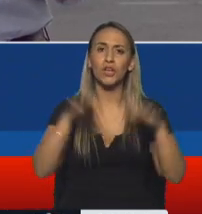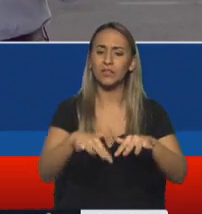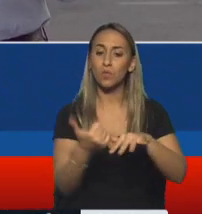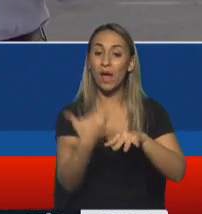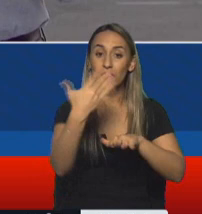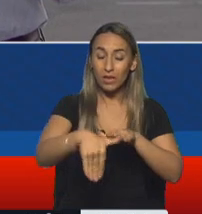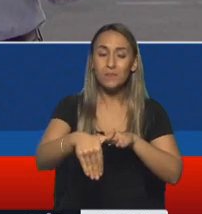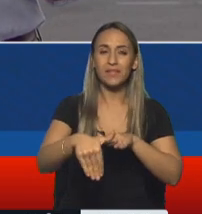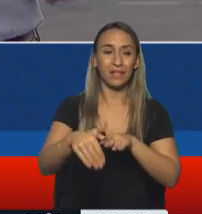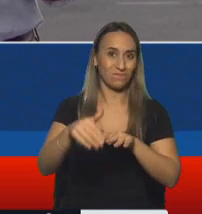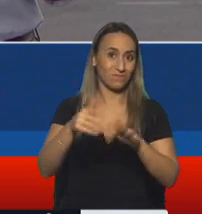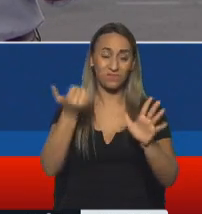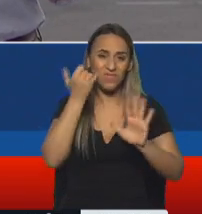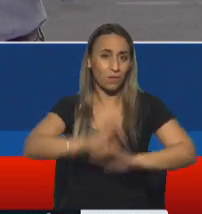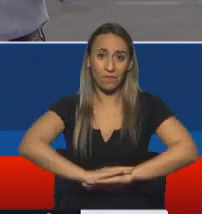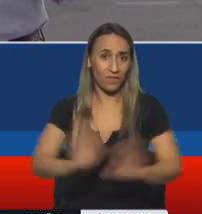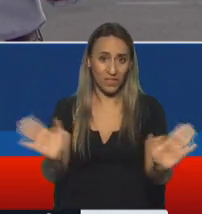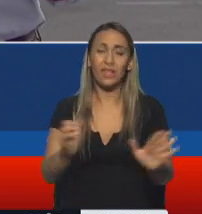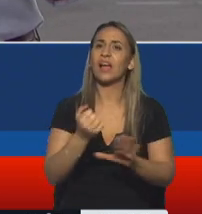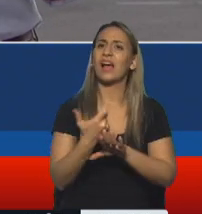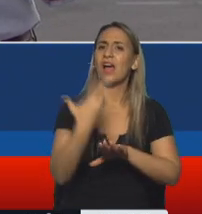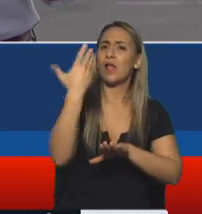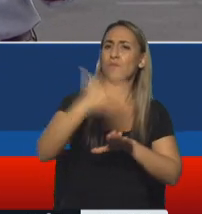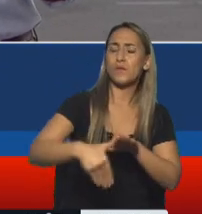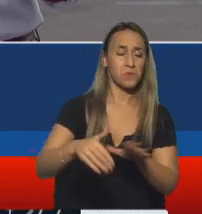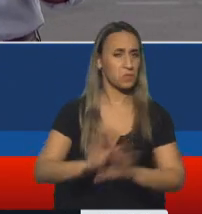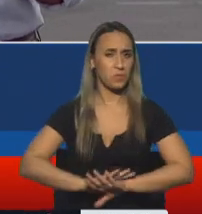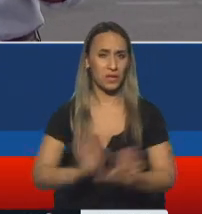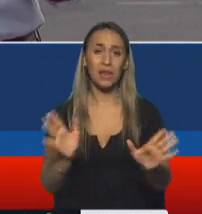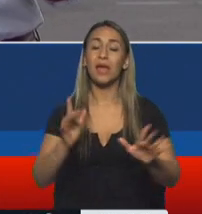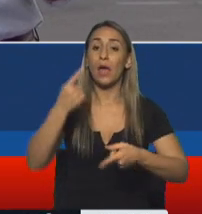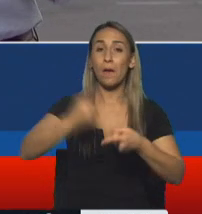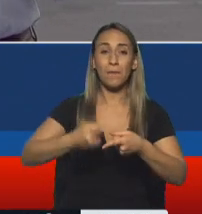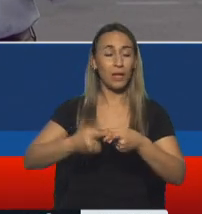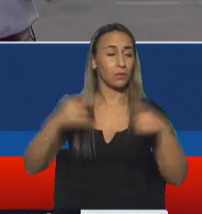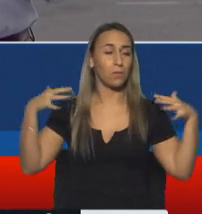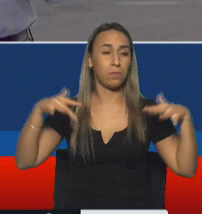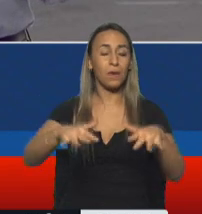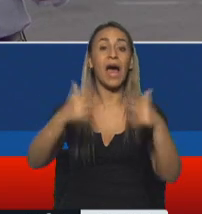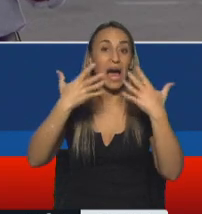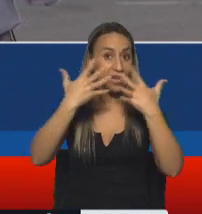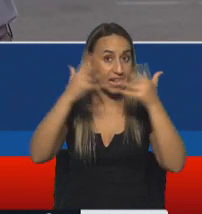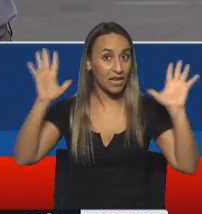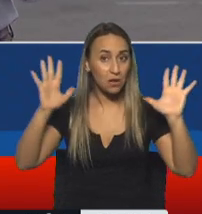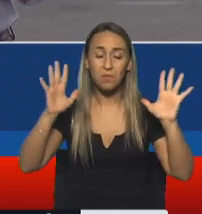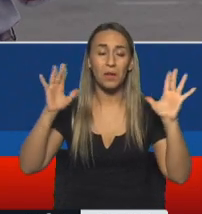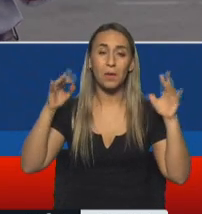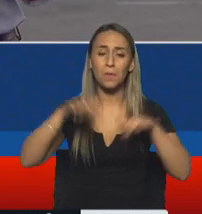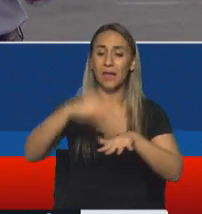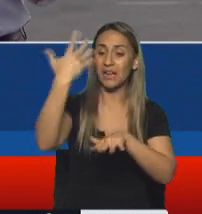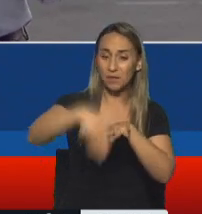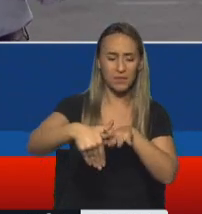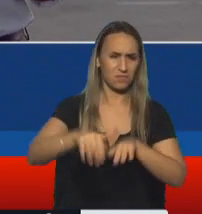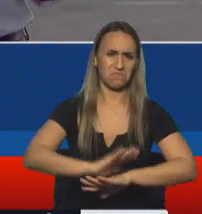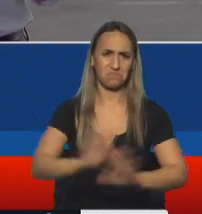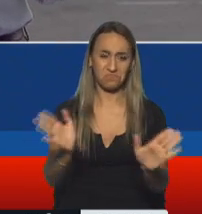comienzo, se acabó el aforo en los espectáculos masivos al aire libre desde el 16 de